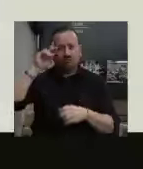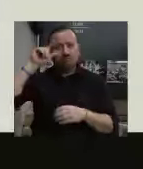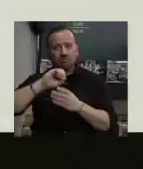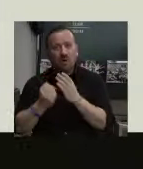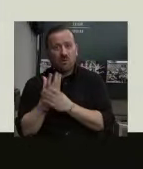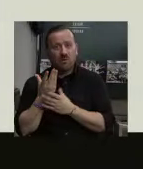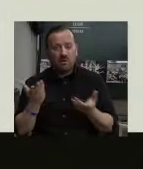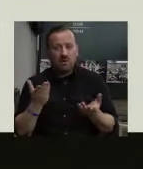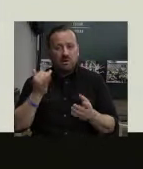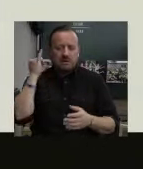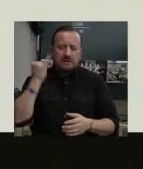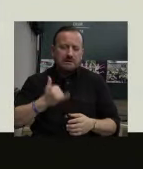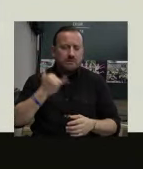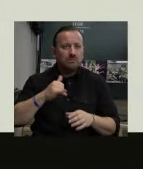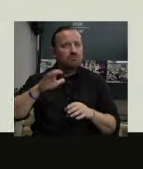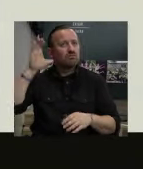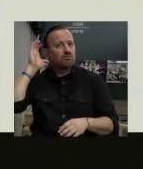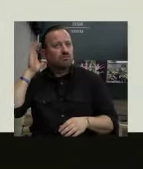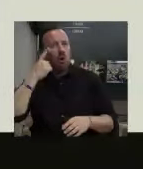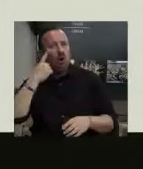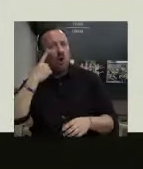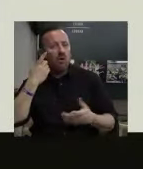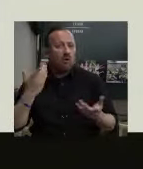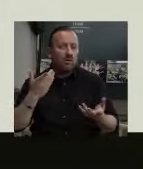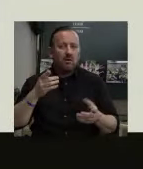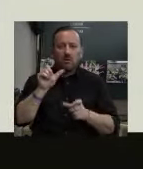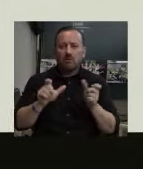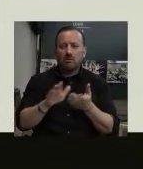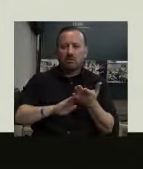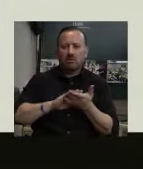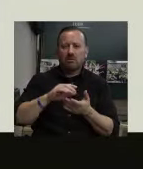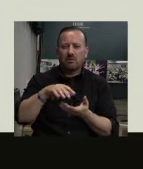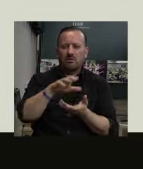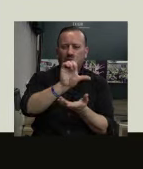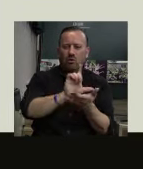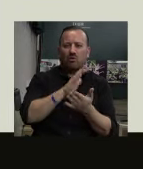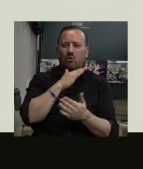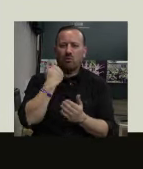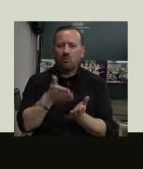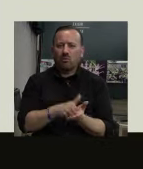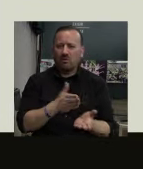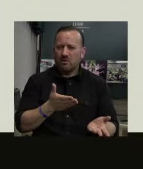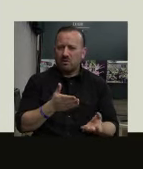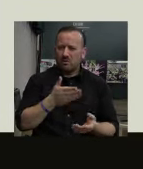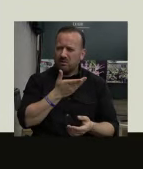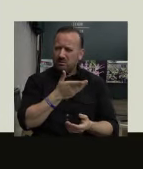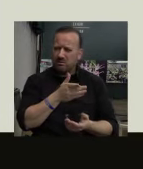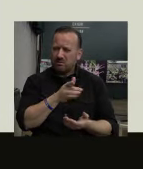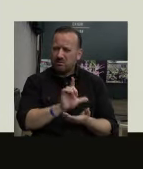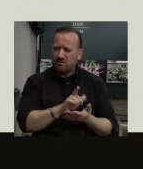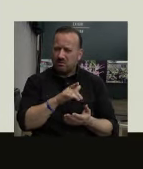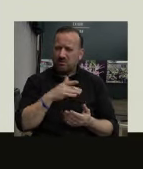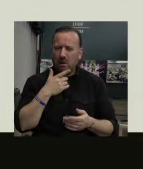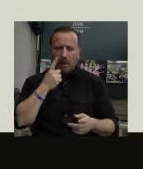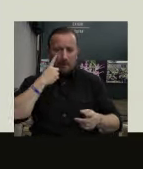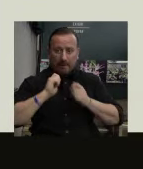tal vez Todos hemos escuchado como en las teorías de emprendimiento los valles de la muerte el gran peligro de la innovación